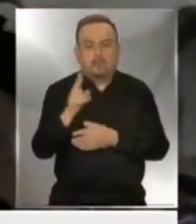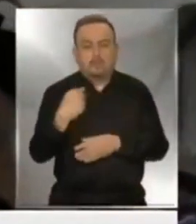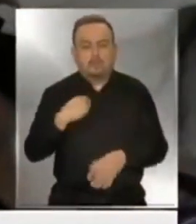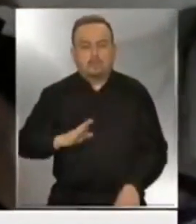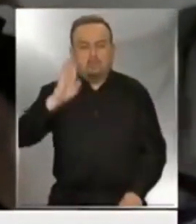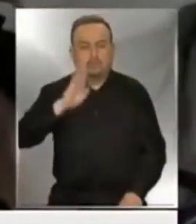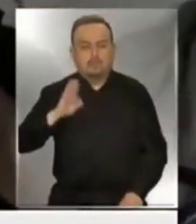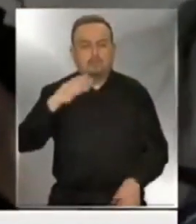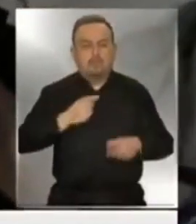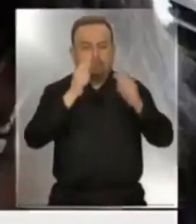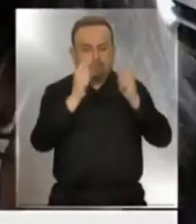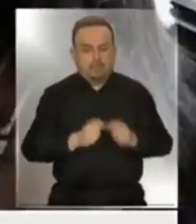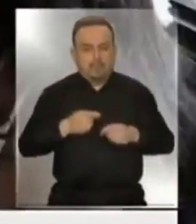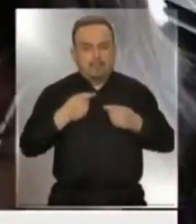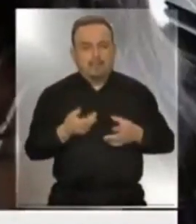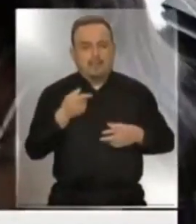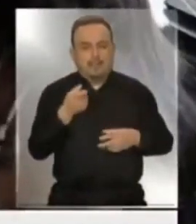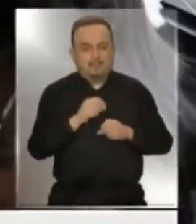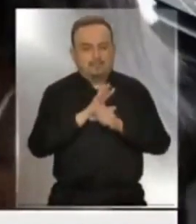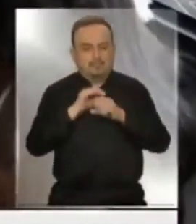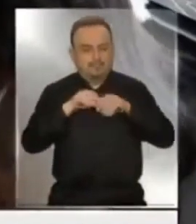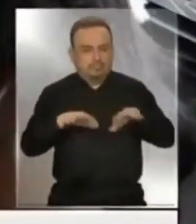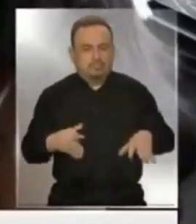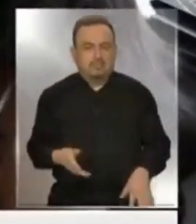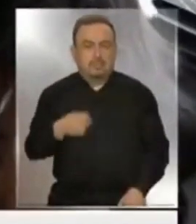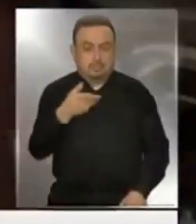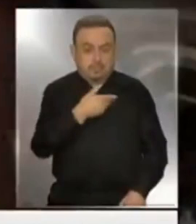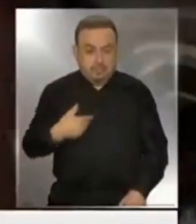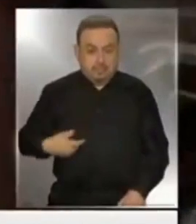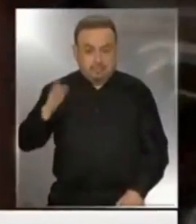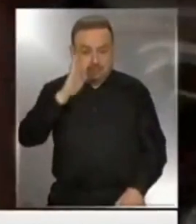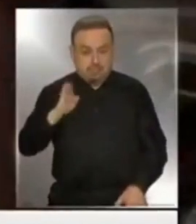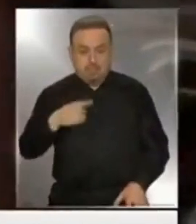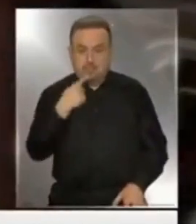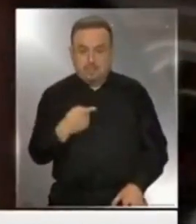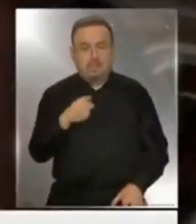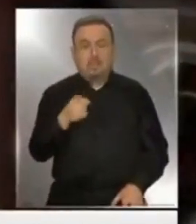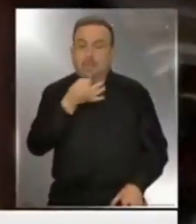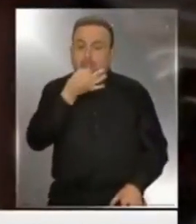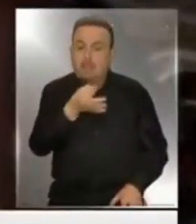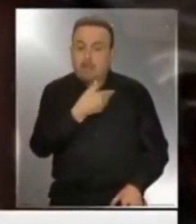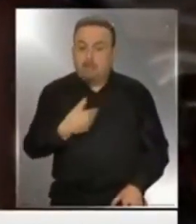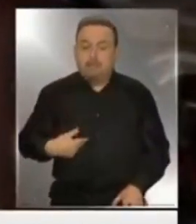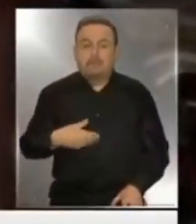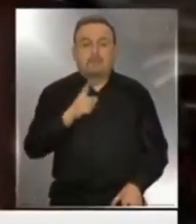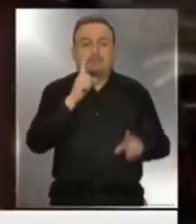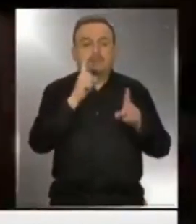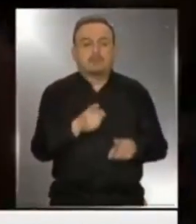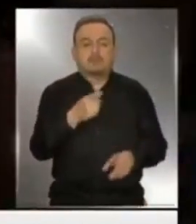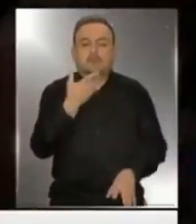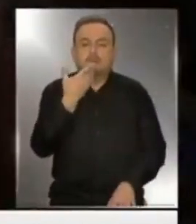Unidos y a Gran Bretaña, y ahora se cree que el próximo epicentro es Brasil. ¿Por qué se cree que el próximo epicentro es Brasil? Porque si